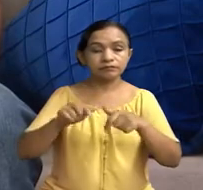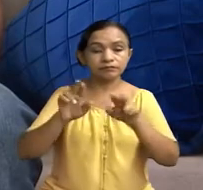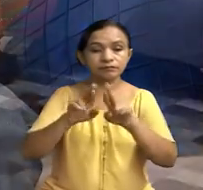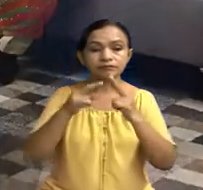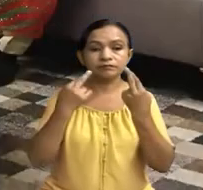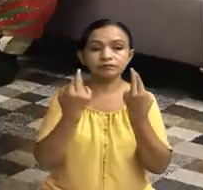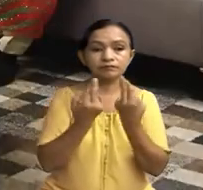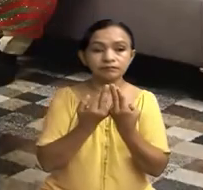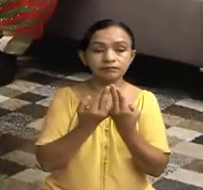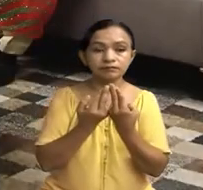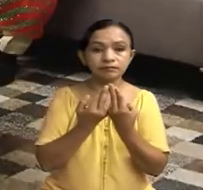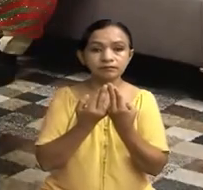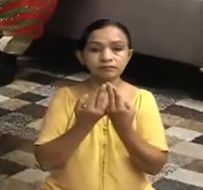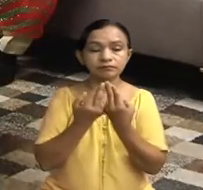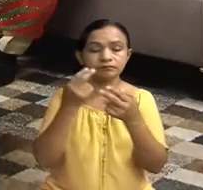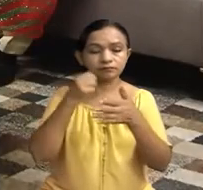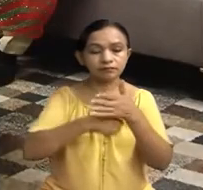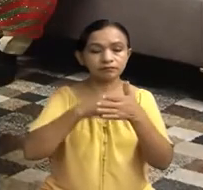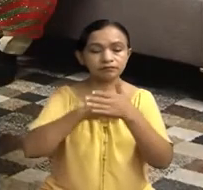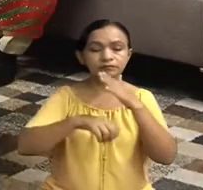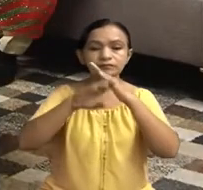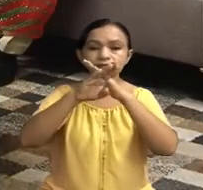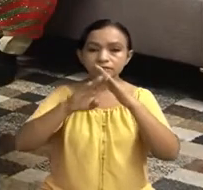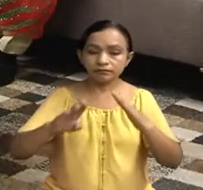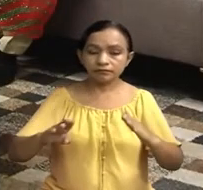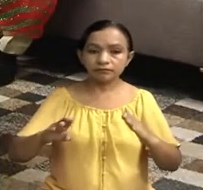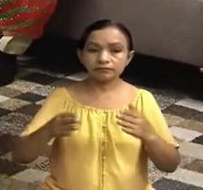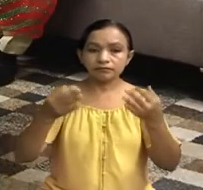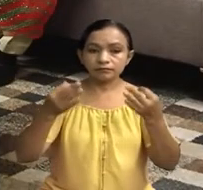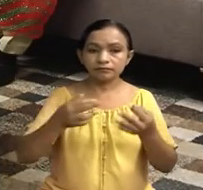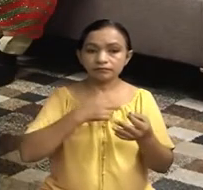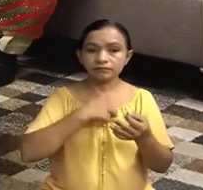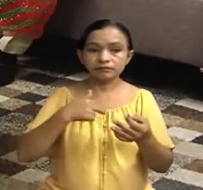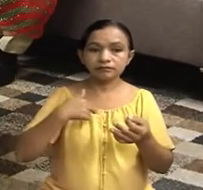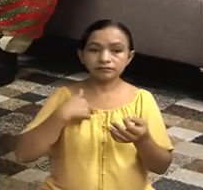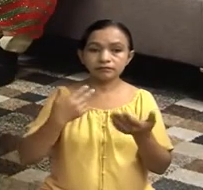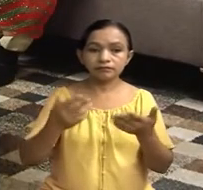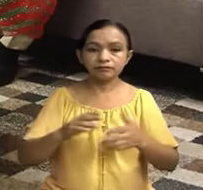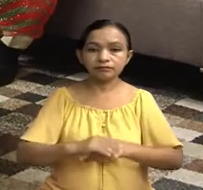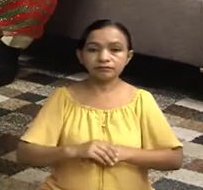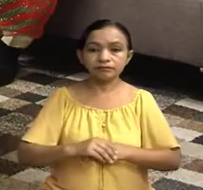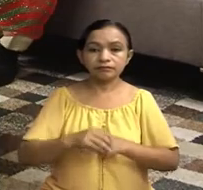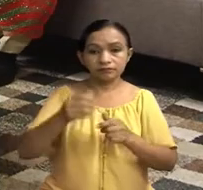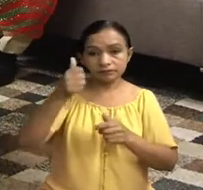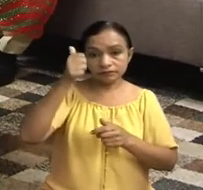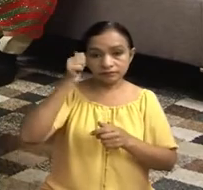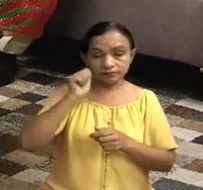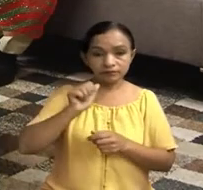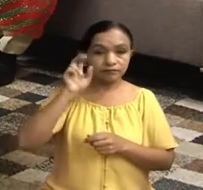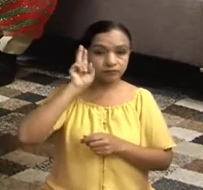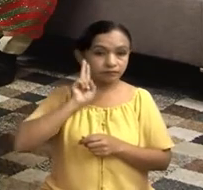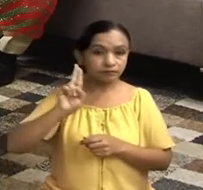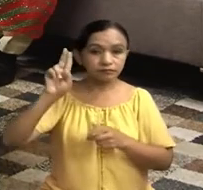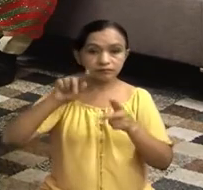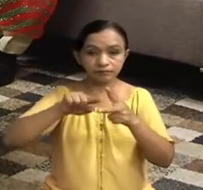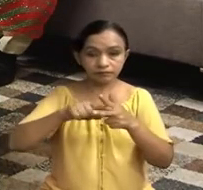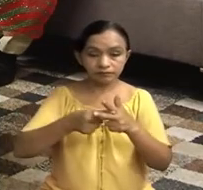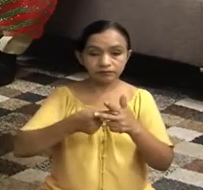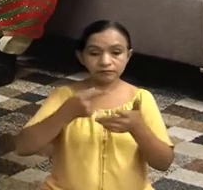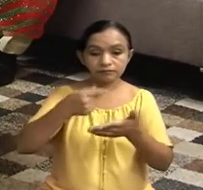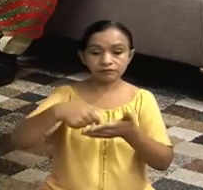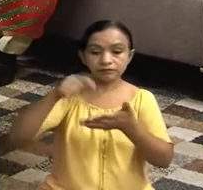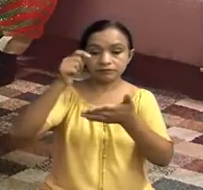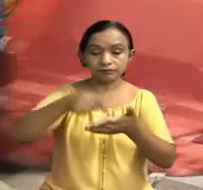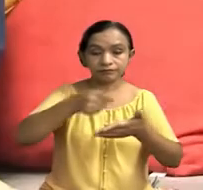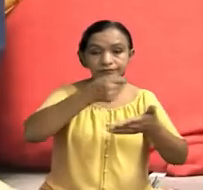encuentro. Claro. Para defender la paz y la estabilidad que, bueno. Ayer se inició en las universidades la firma,